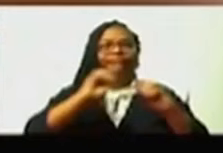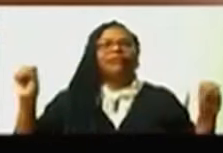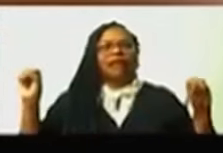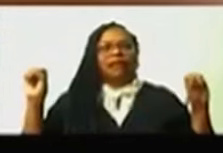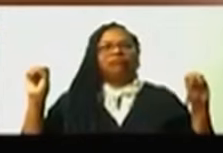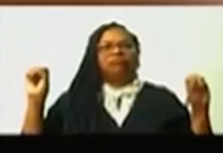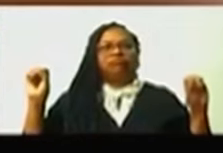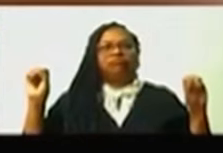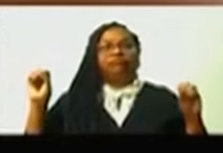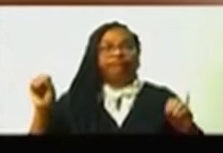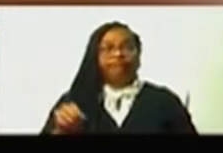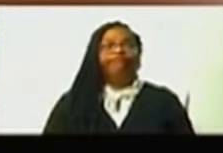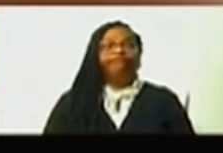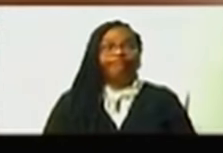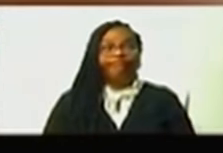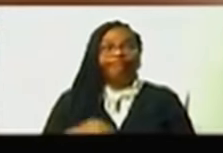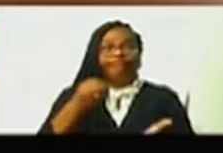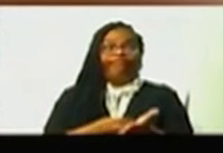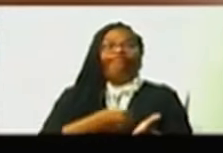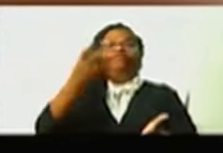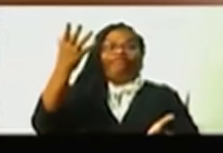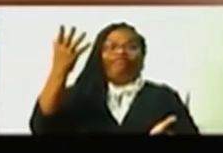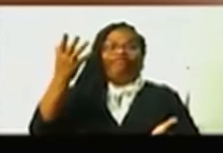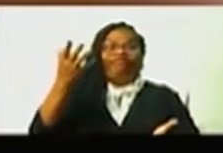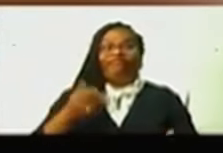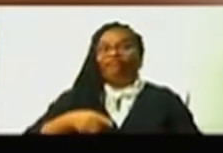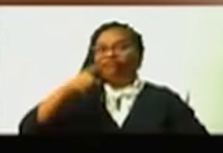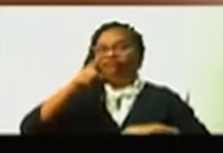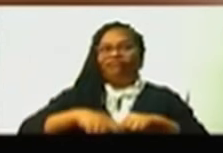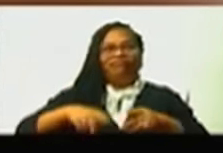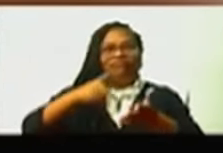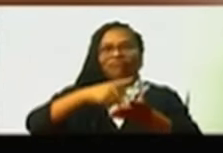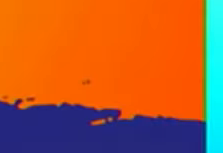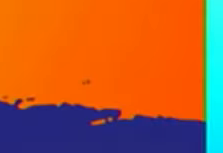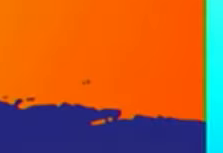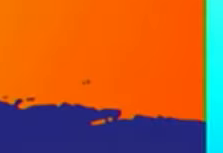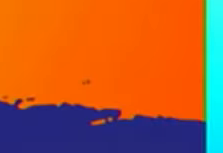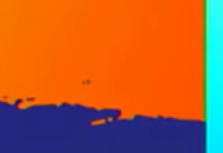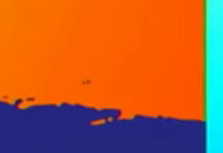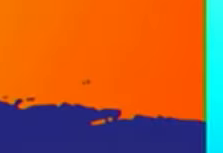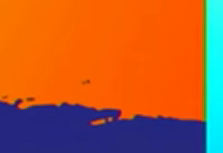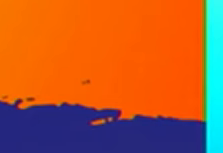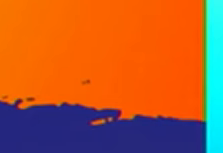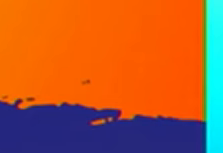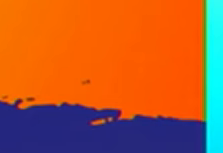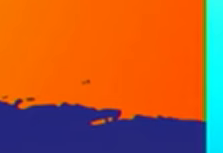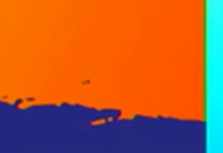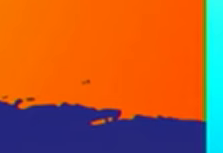alrededor de 850 kilovatios, o sea, un...